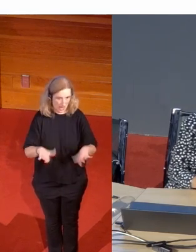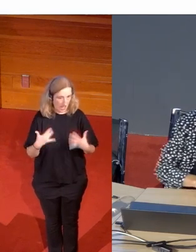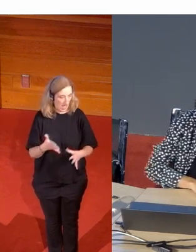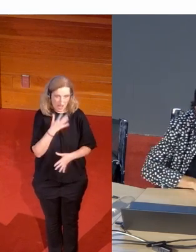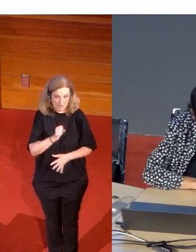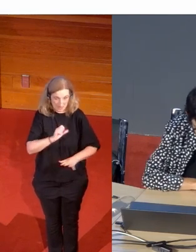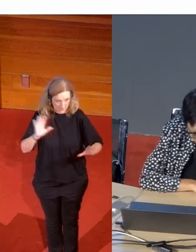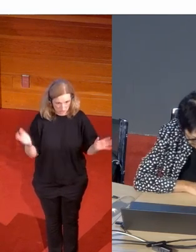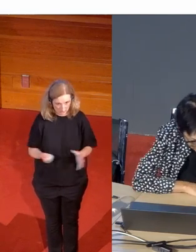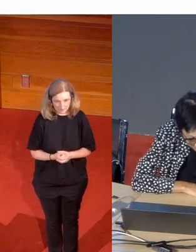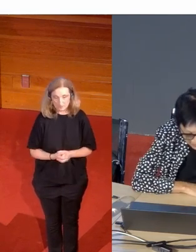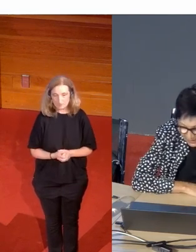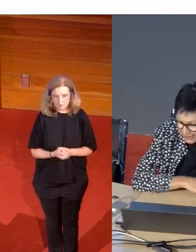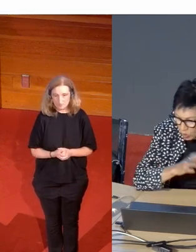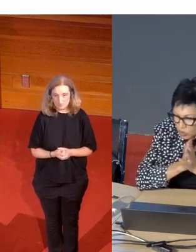fantástica